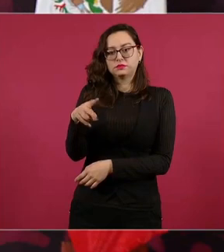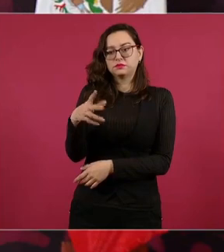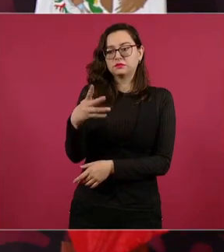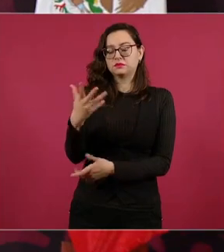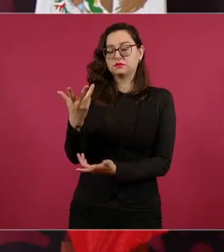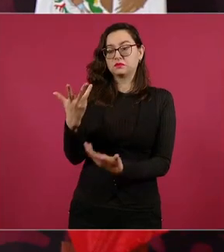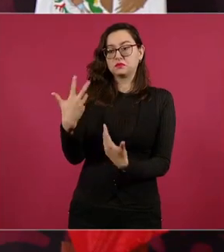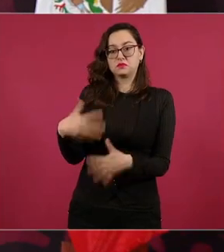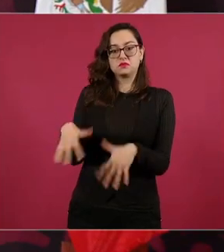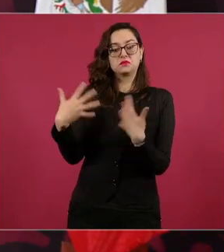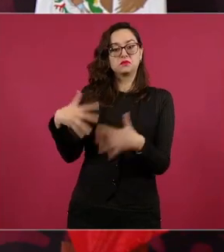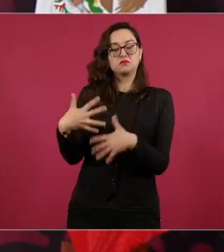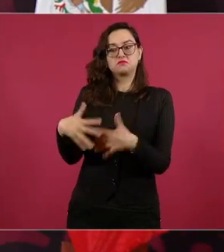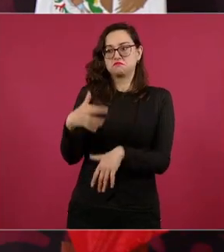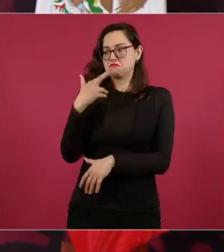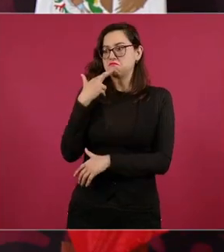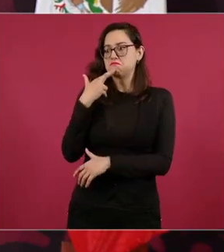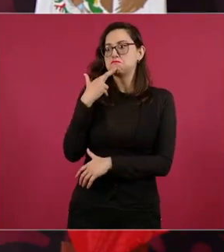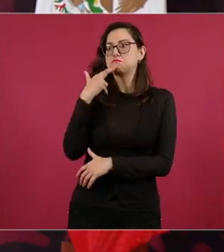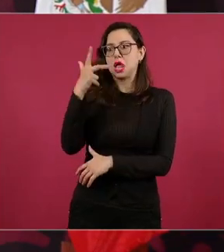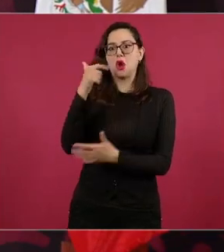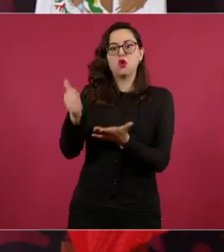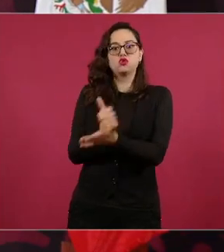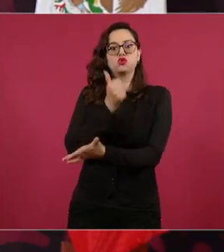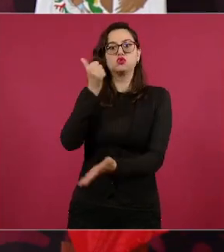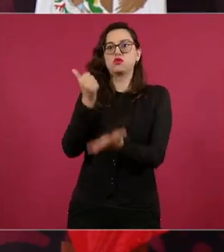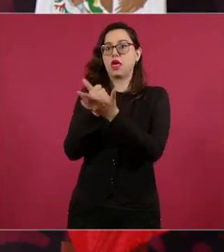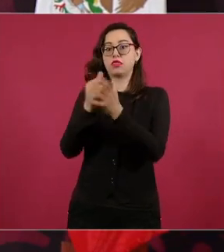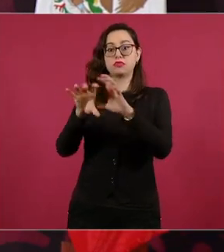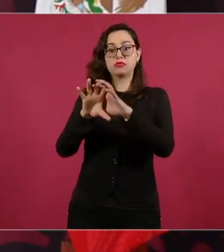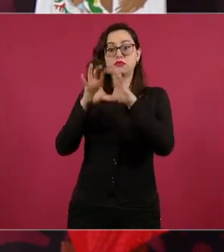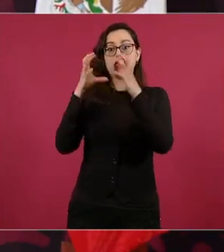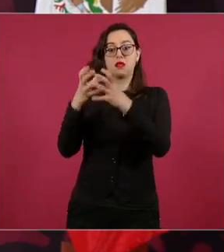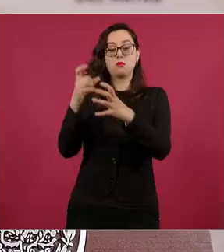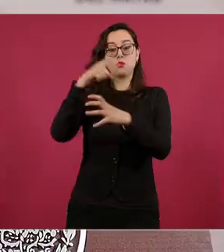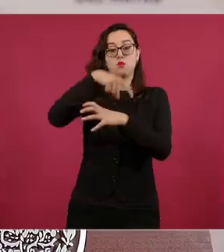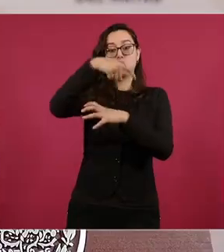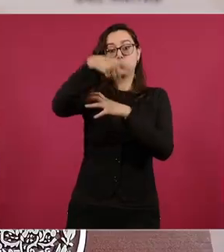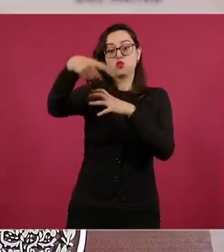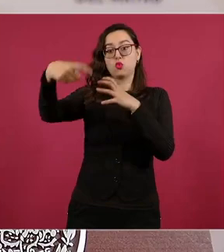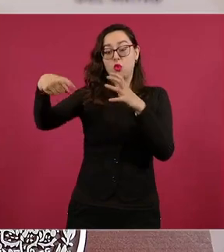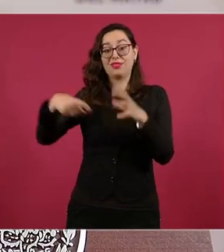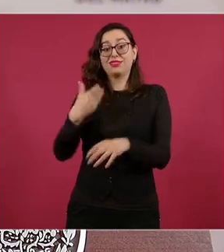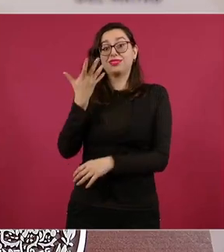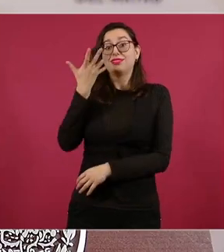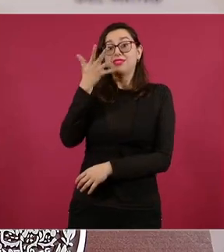las diez mejores ciudades para visitar en el mundo